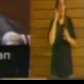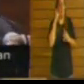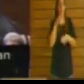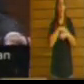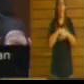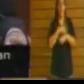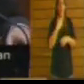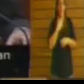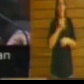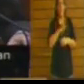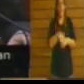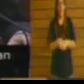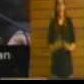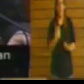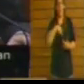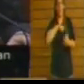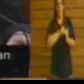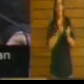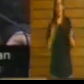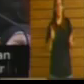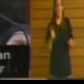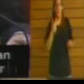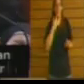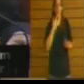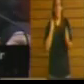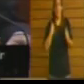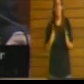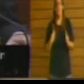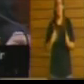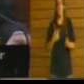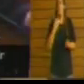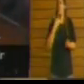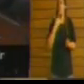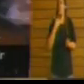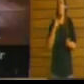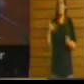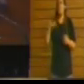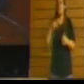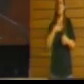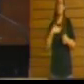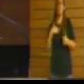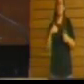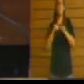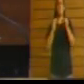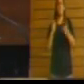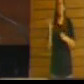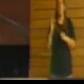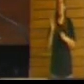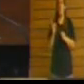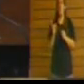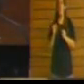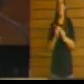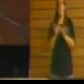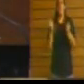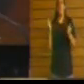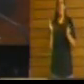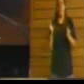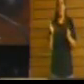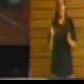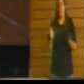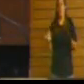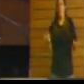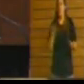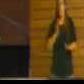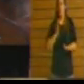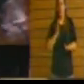la oposición. Hombre, se dice, es que ustedes son partidos de que desaparezca el modelo D. Es que aquí se dice cada aseveración, cada afirmación, con